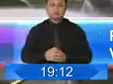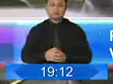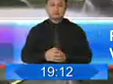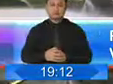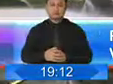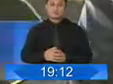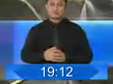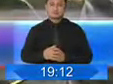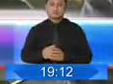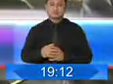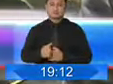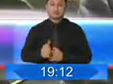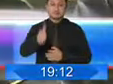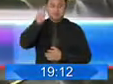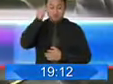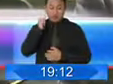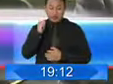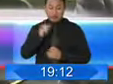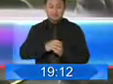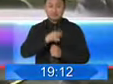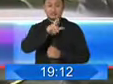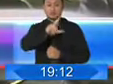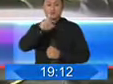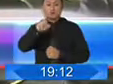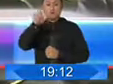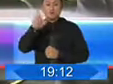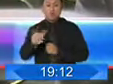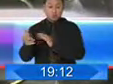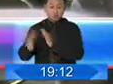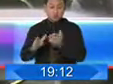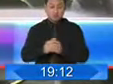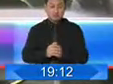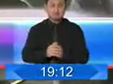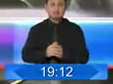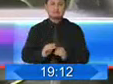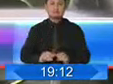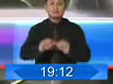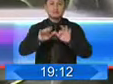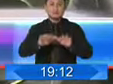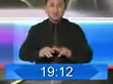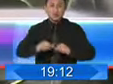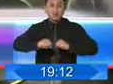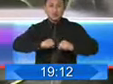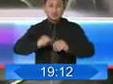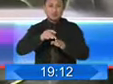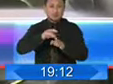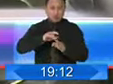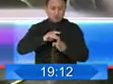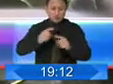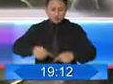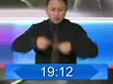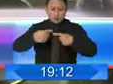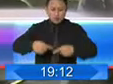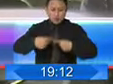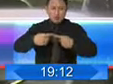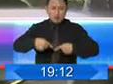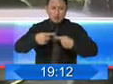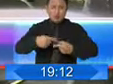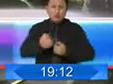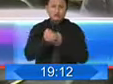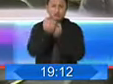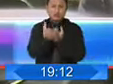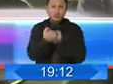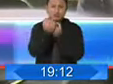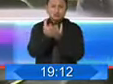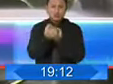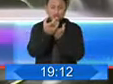teníamos 31 fallecidos. La Secretaría de Gestión de Riesgo está emitiendo de forma permanente un boletín todos los días